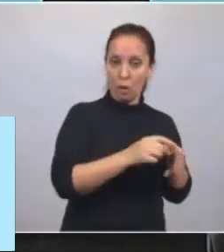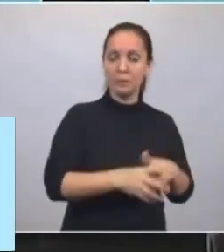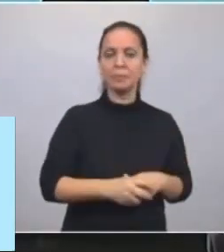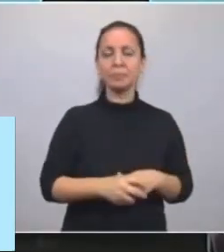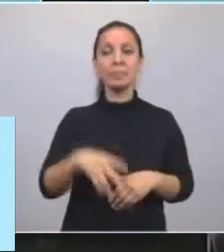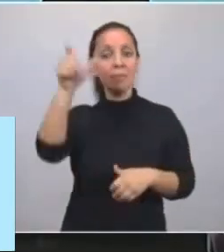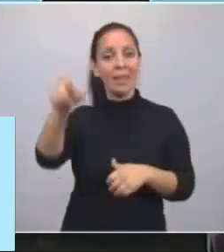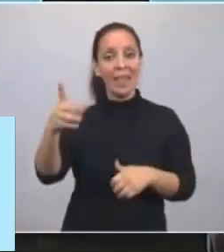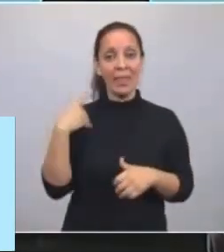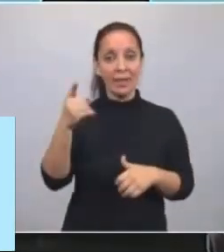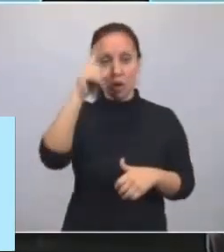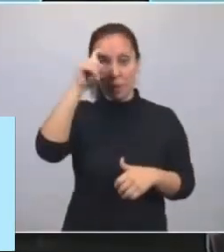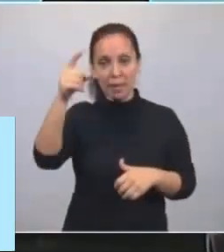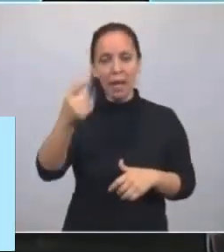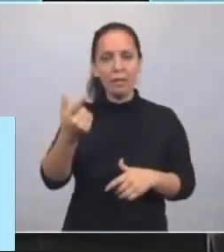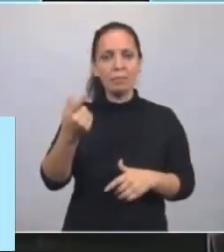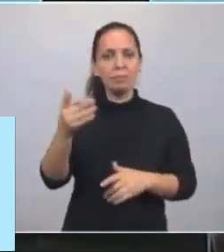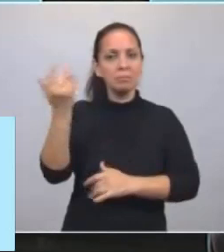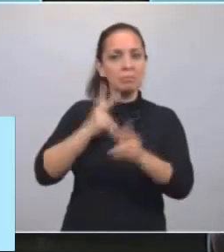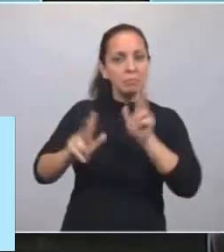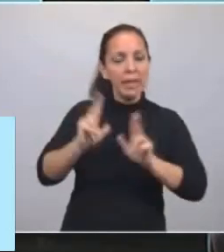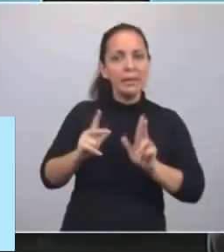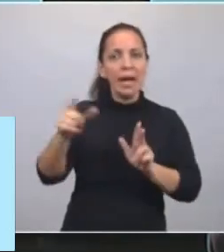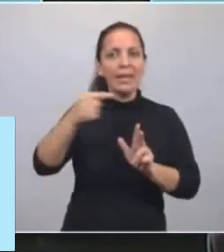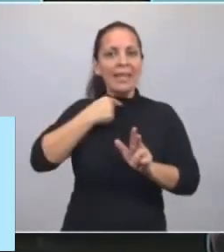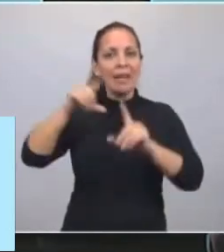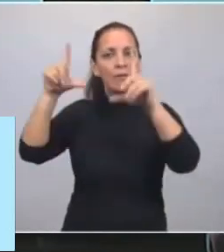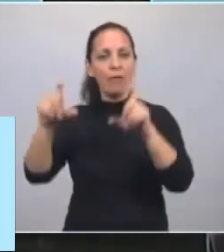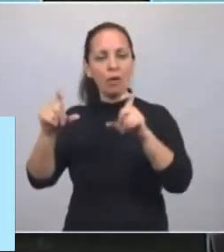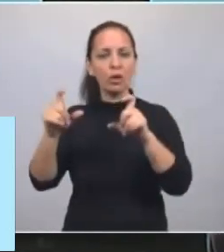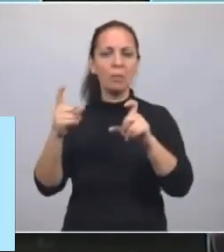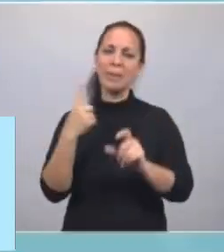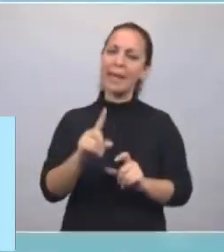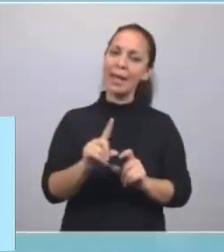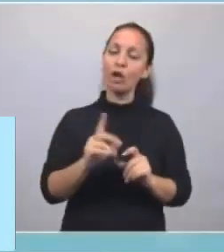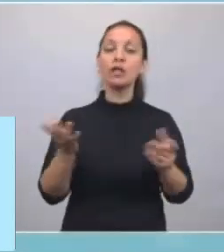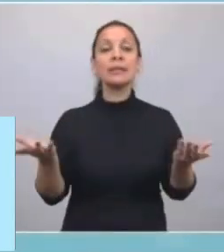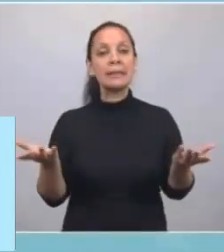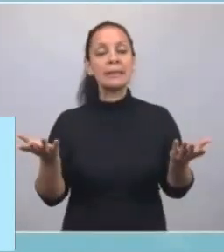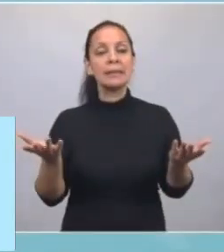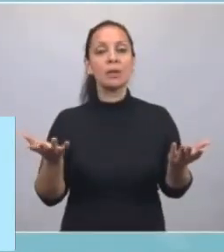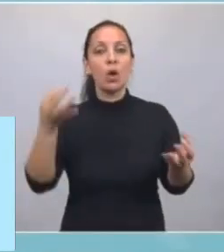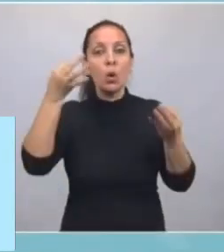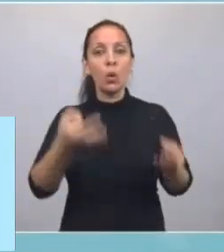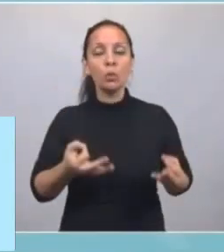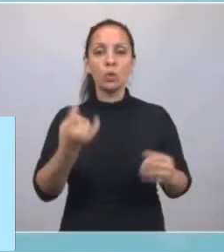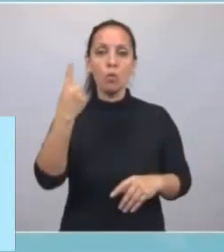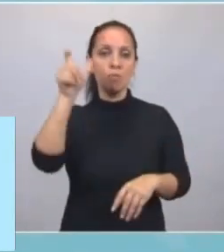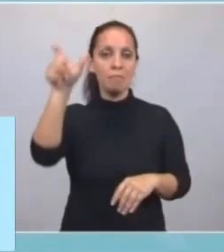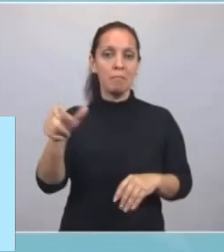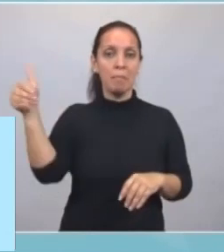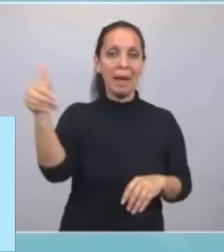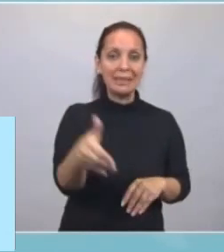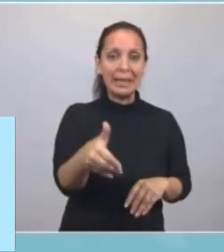Que bueno que quería Mostrar lo quería sacarle la foto pero no hubo necesidad Porque vino un paciente que estaba